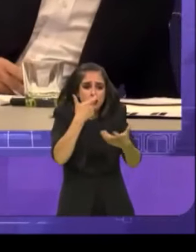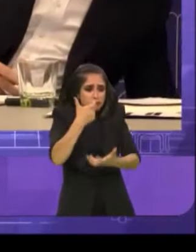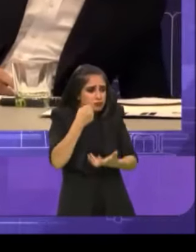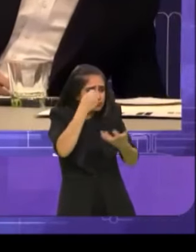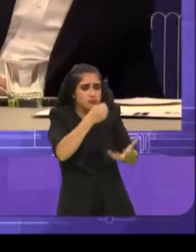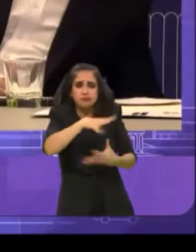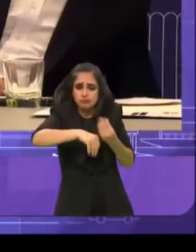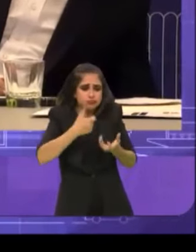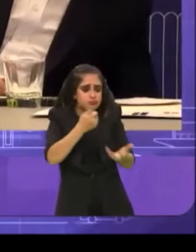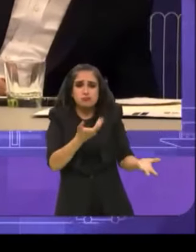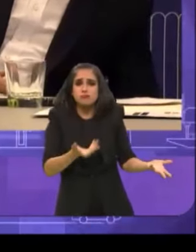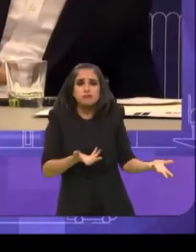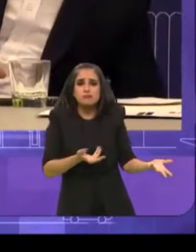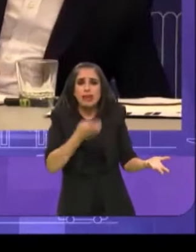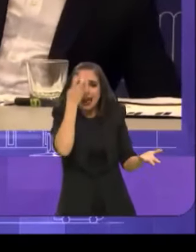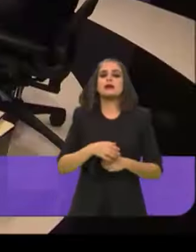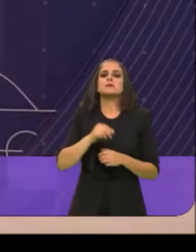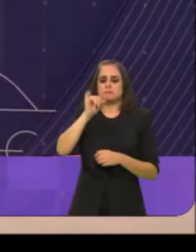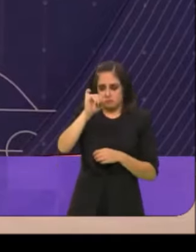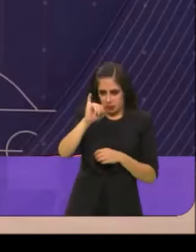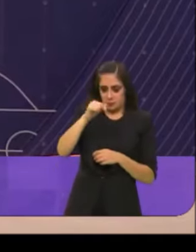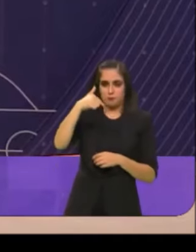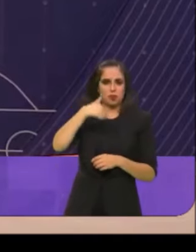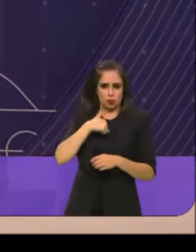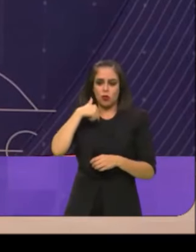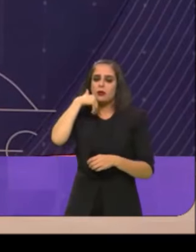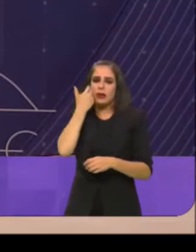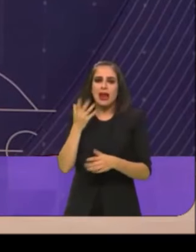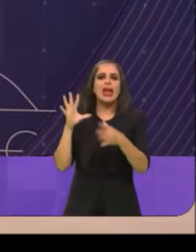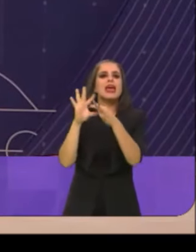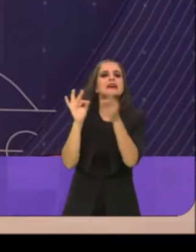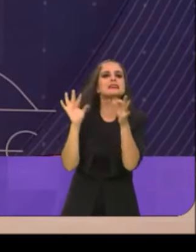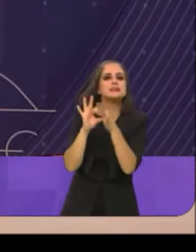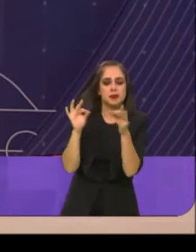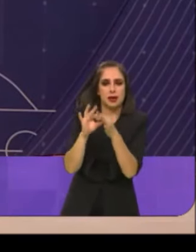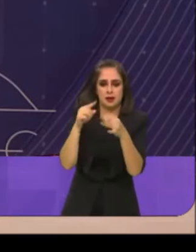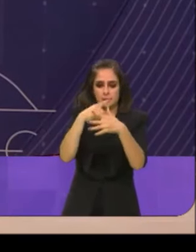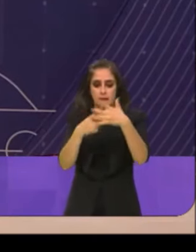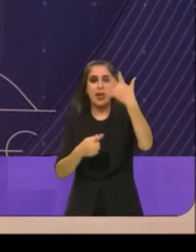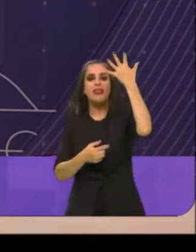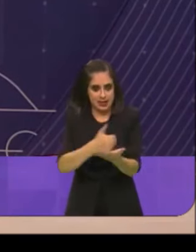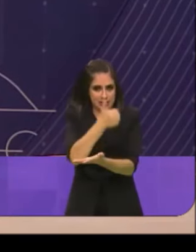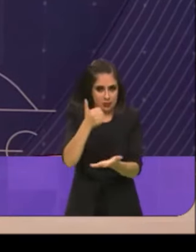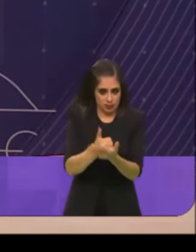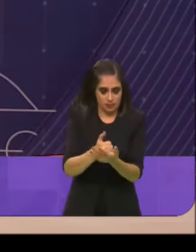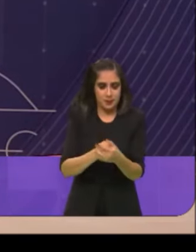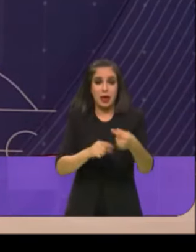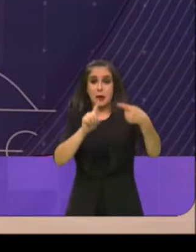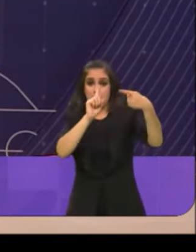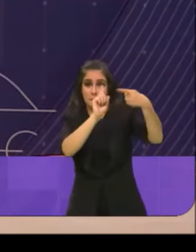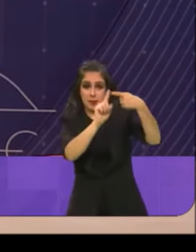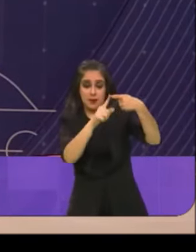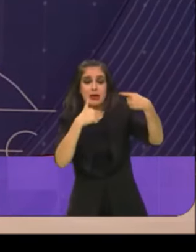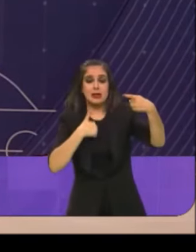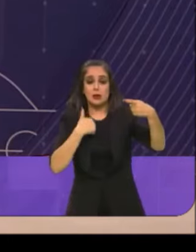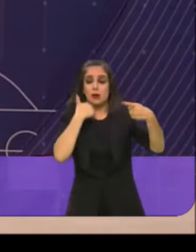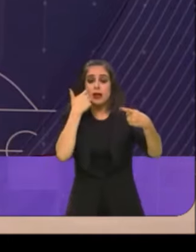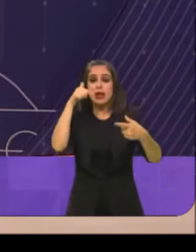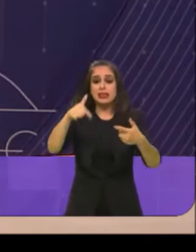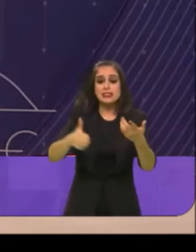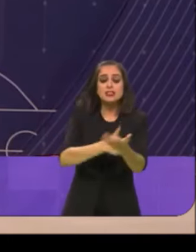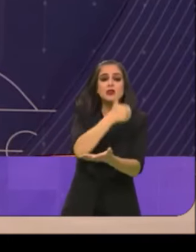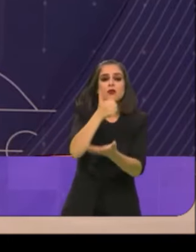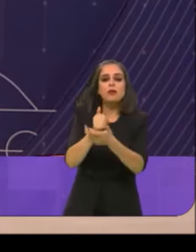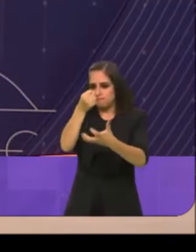México aquí se los vamos a contar tengo que decir que realmente no hubo debate Los contendientes estuvieron cada